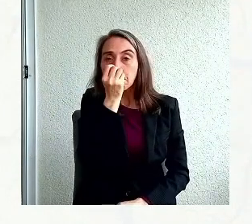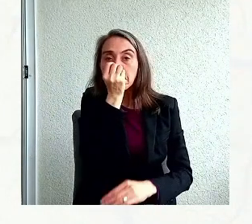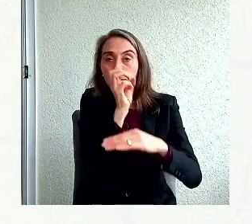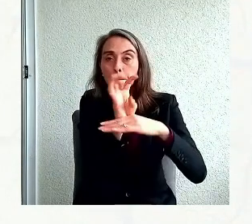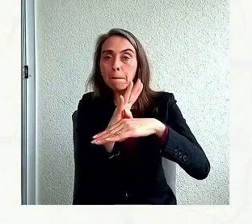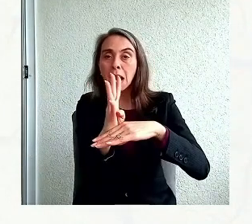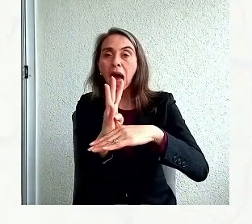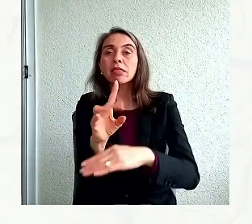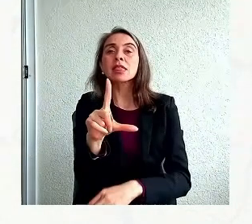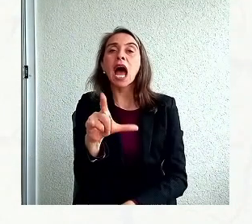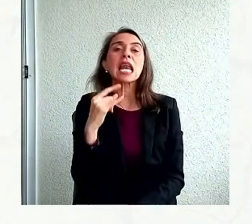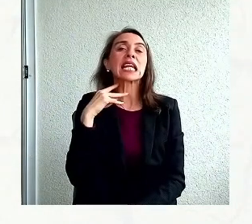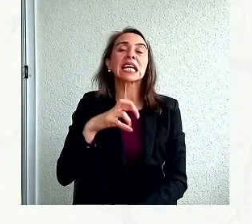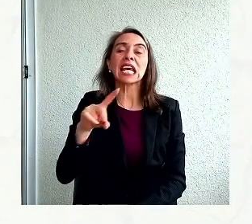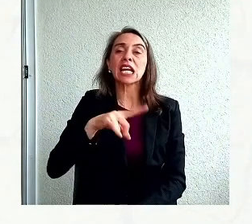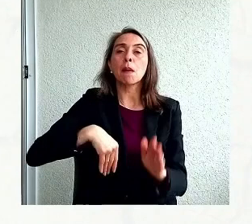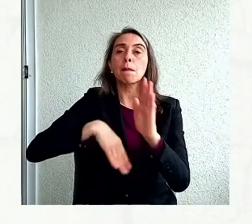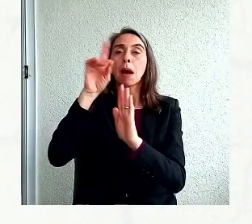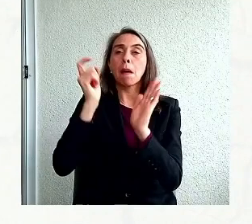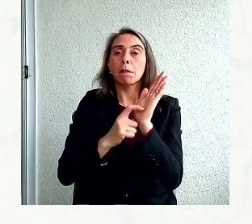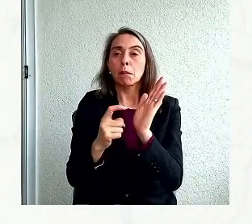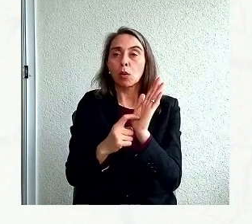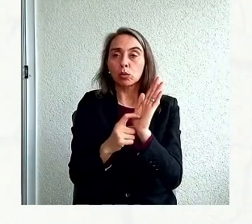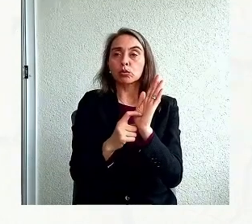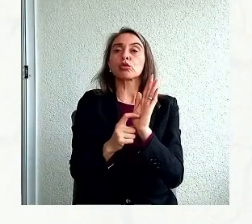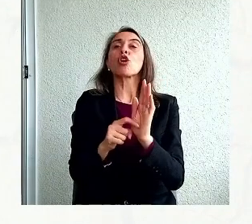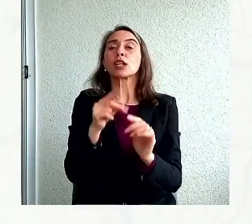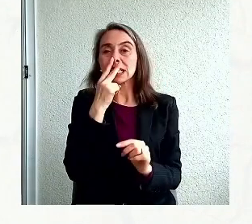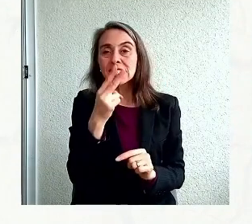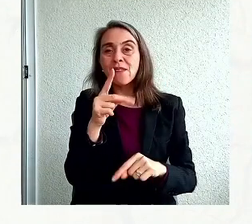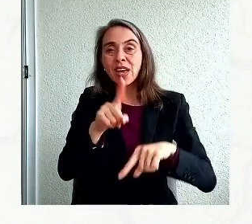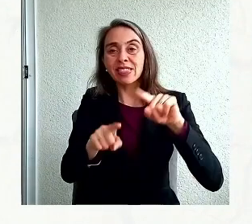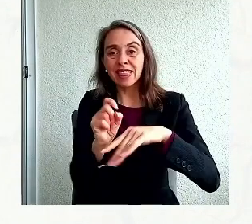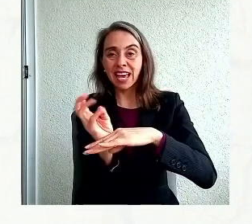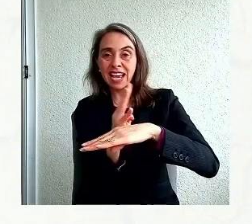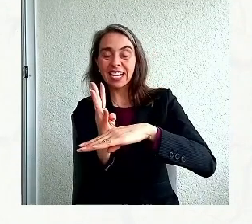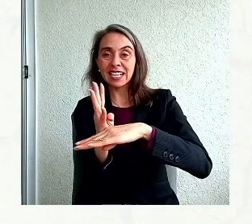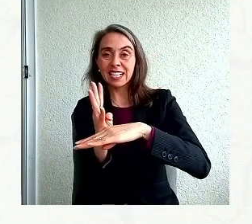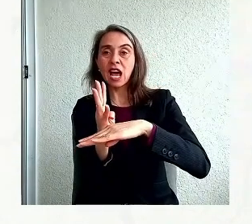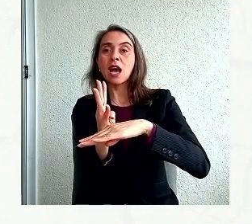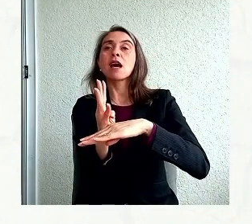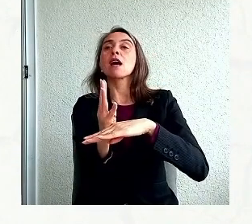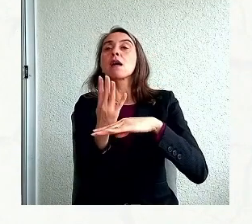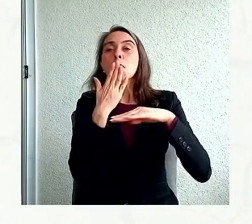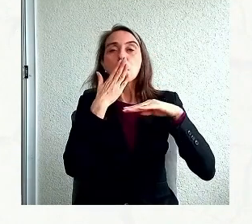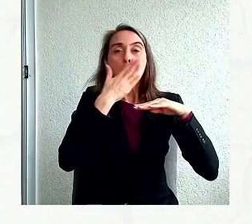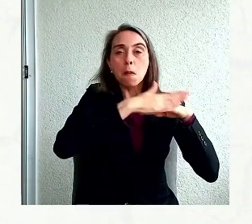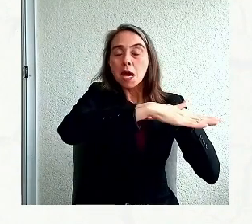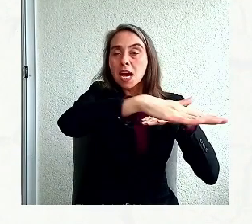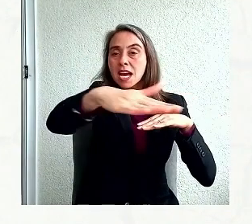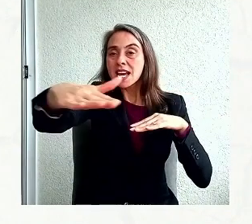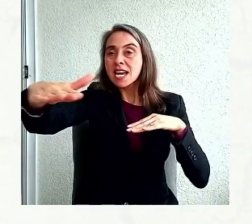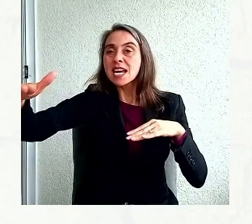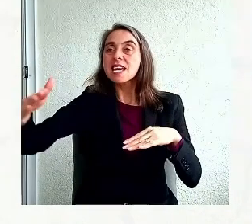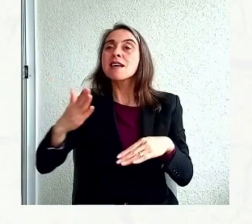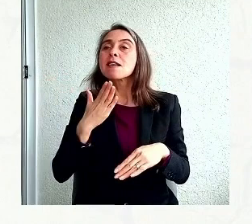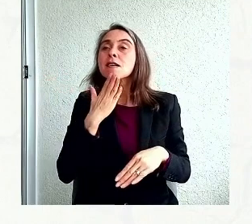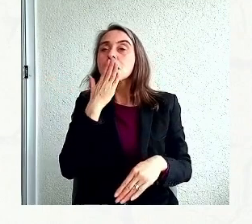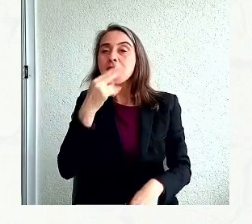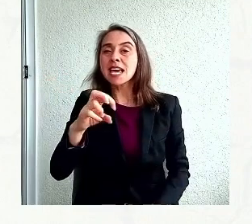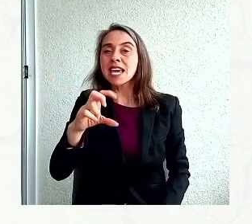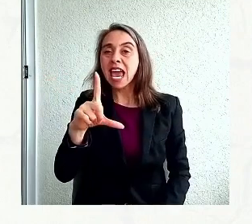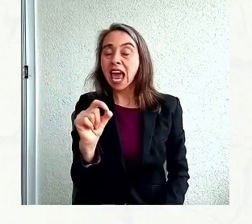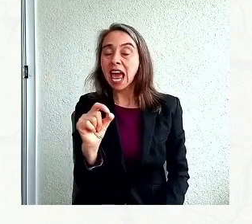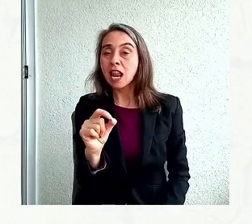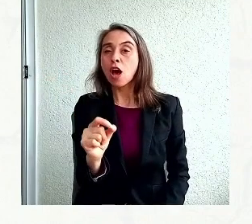terrestres descubiertas de hielo hay más o menos más de 300 especies de líquenes, y en las zonas